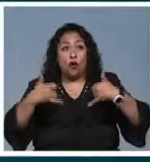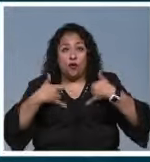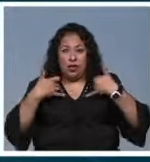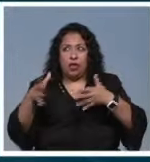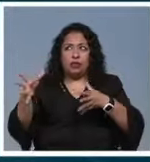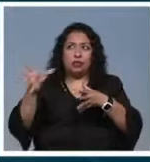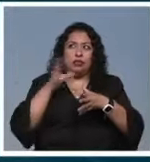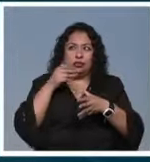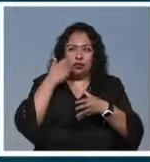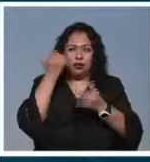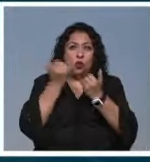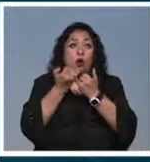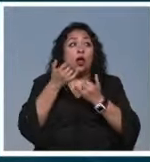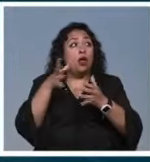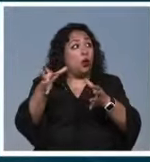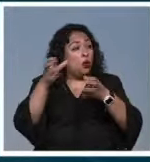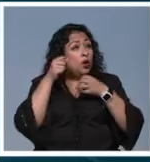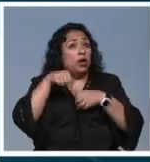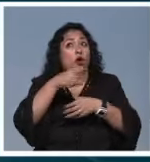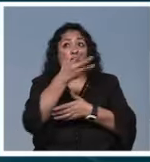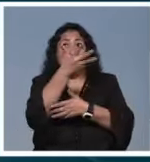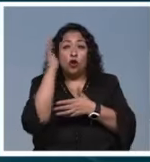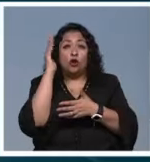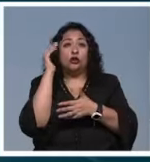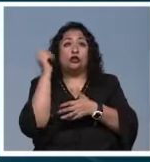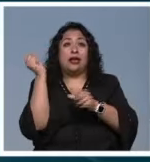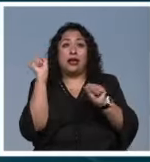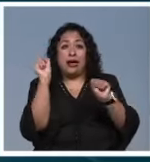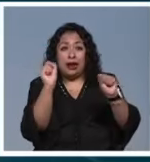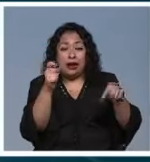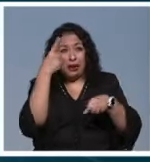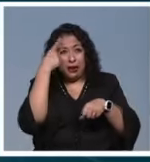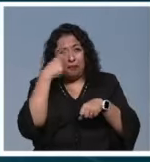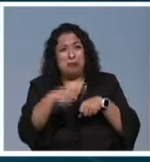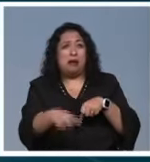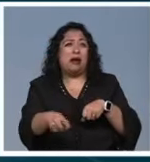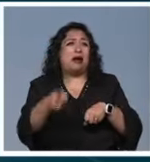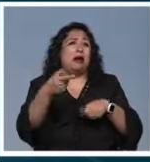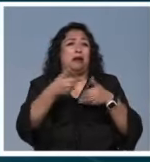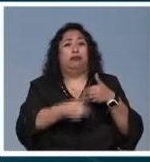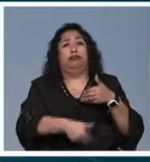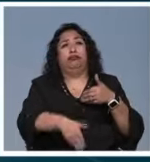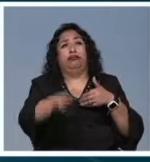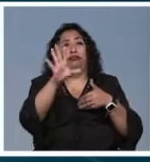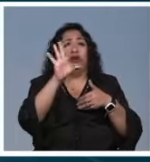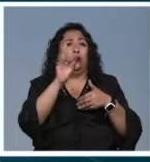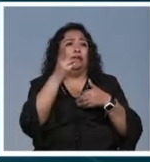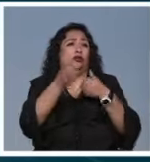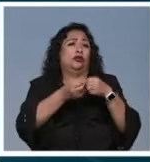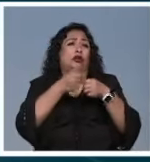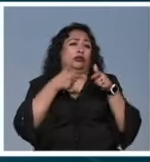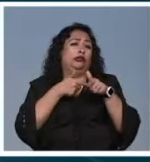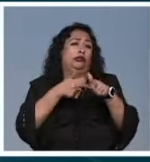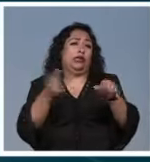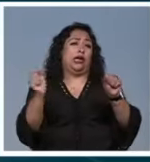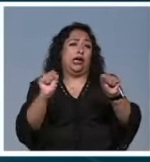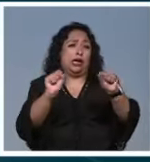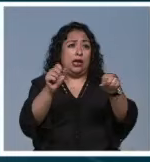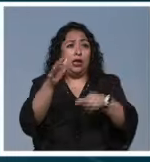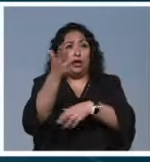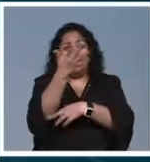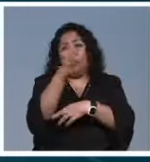adueñen del bosque y de la carrera para que dure, pues, la carrera otros 42 años por lo menos, y el